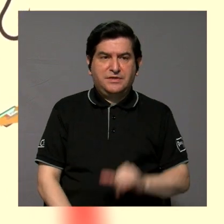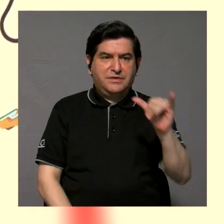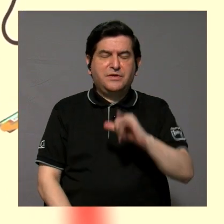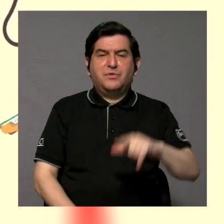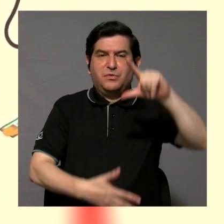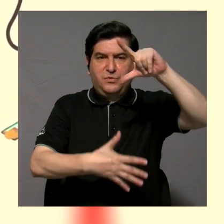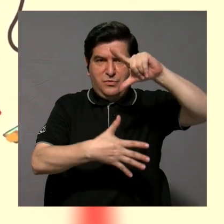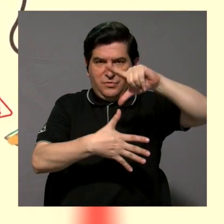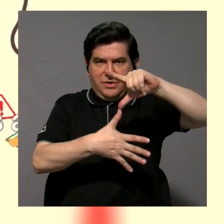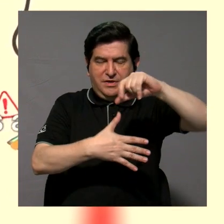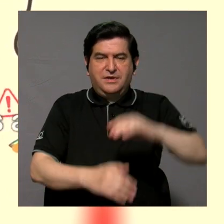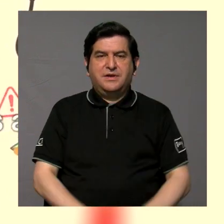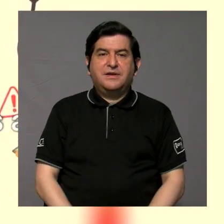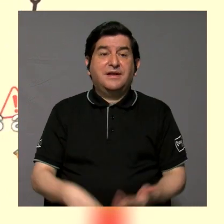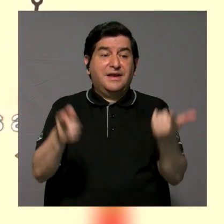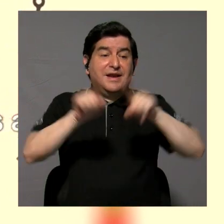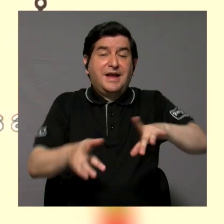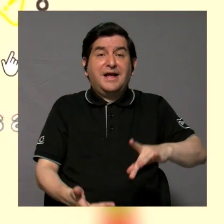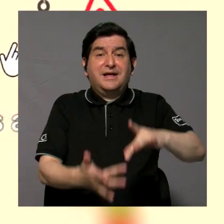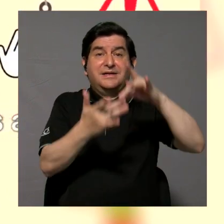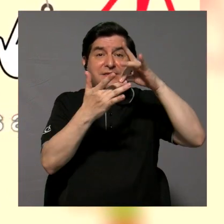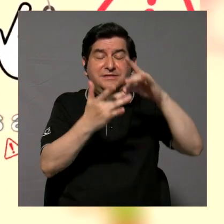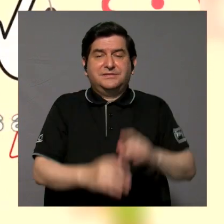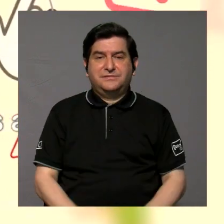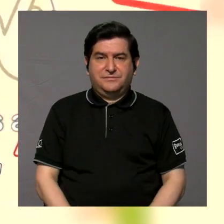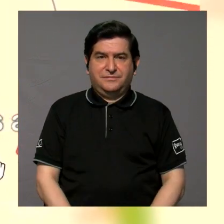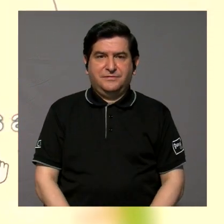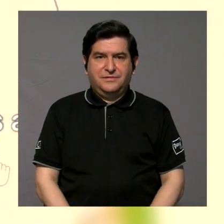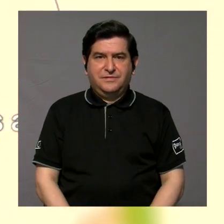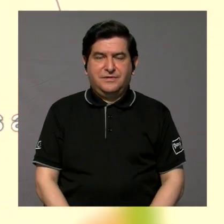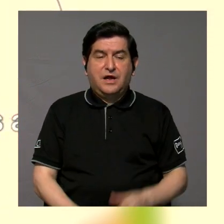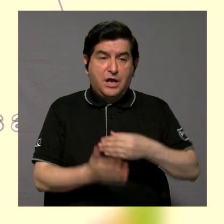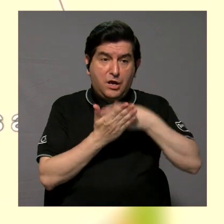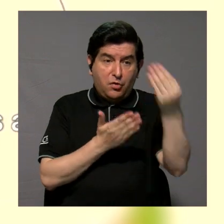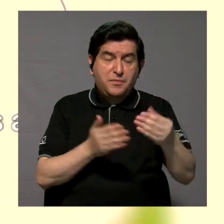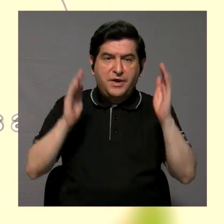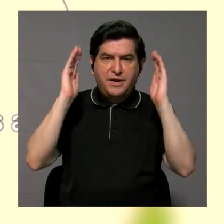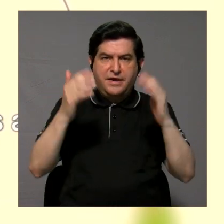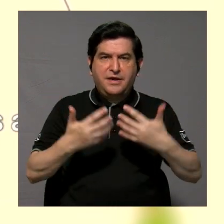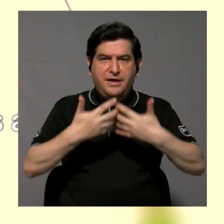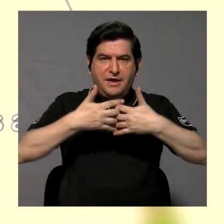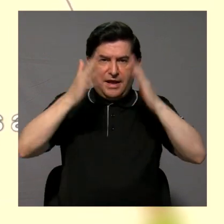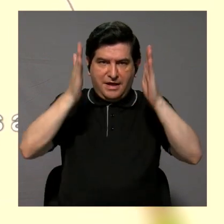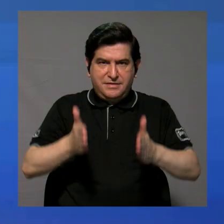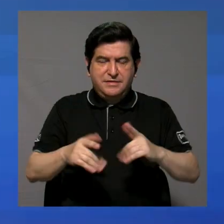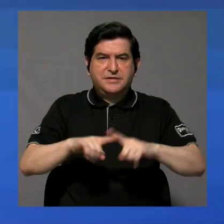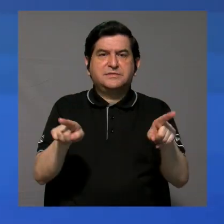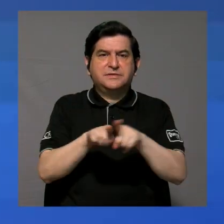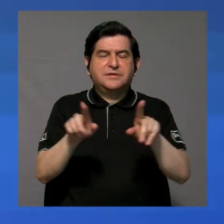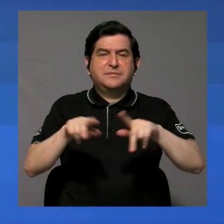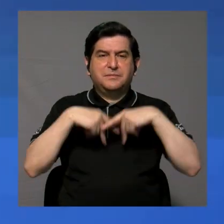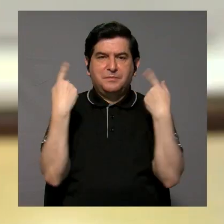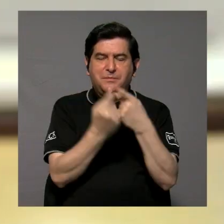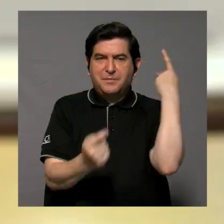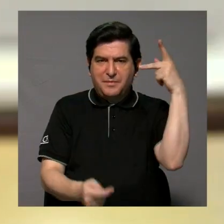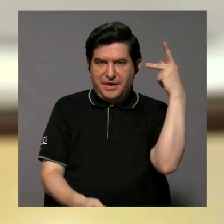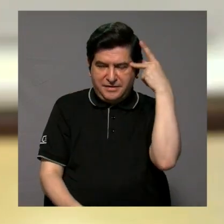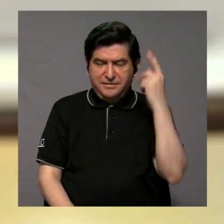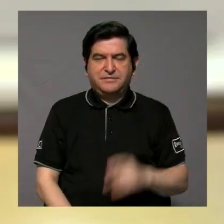en América Latina, y es un caso particular de relevancia, donde compran grandes empresarios, pero también partidos